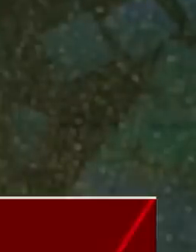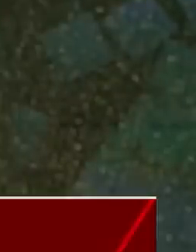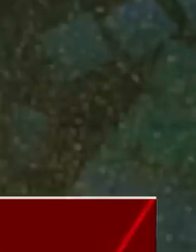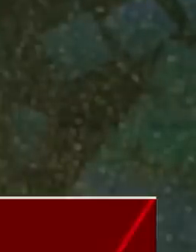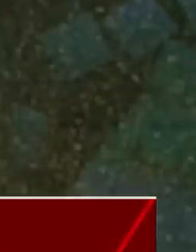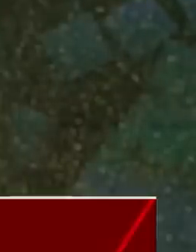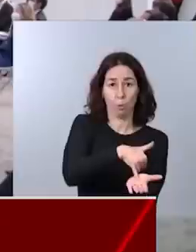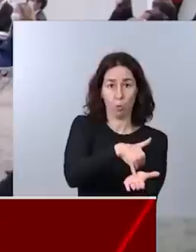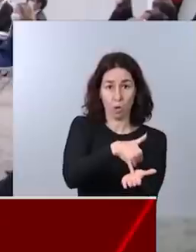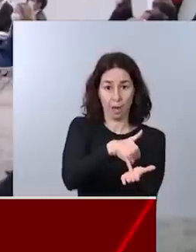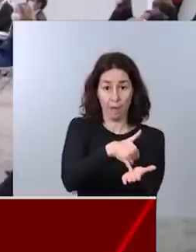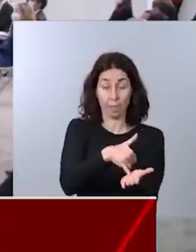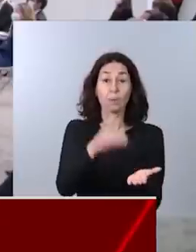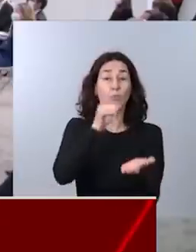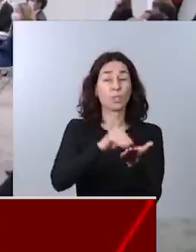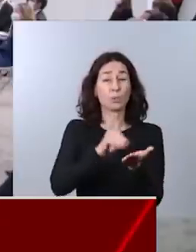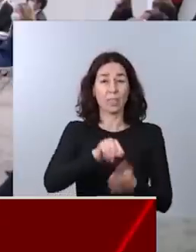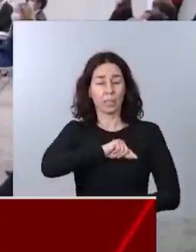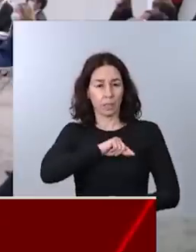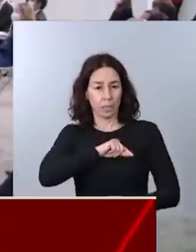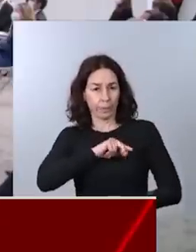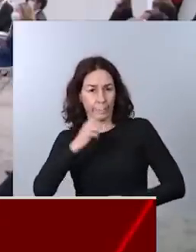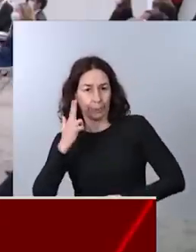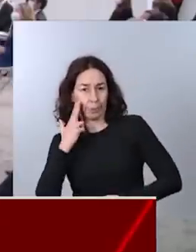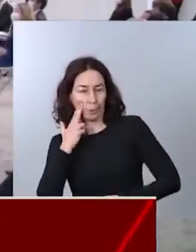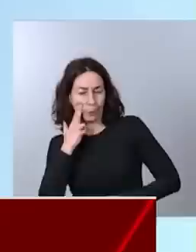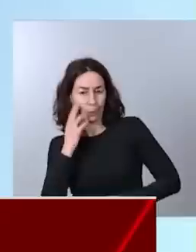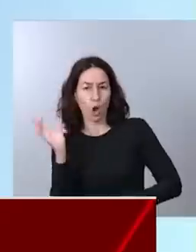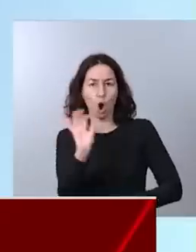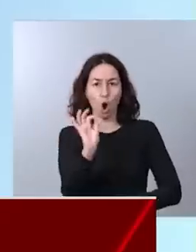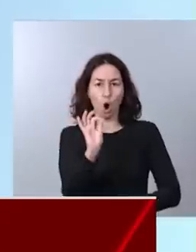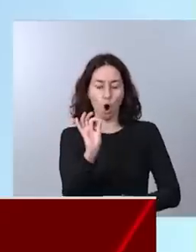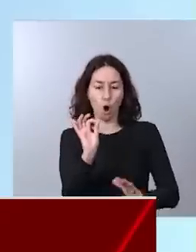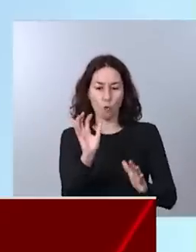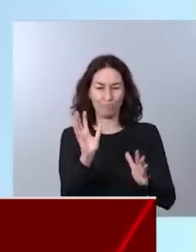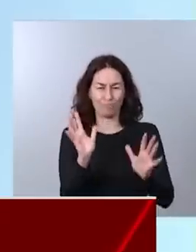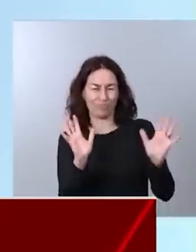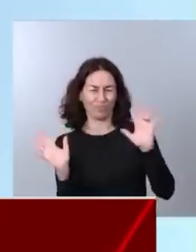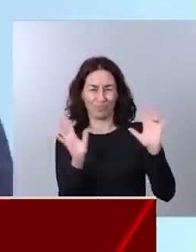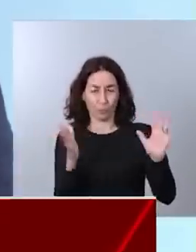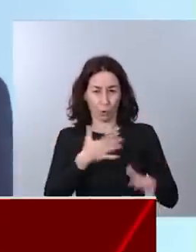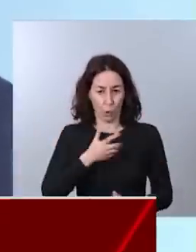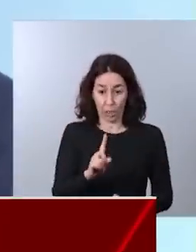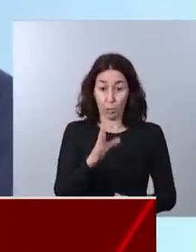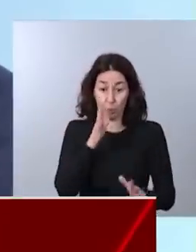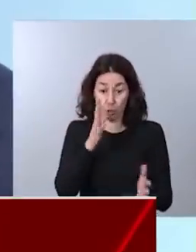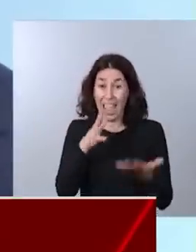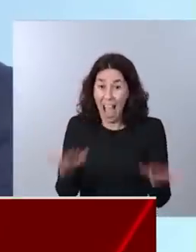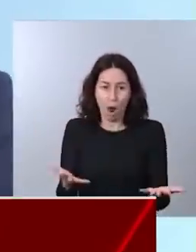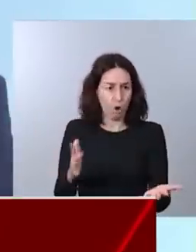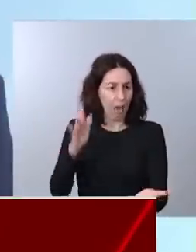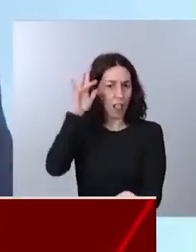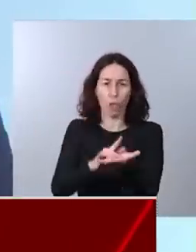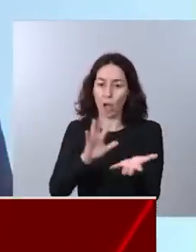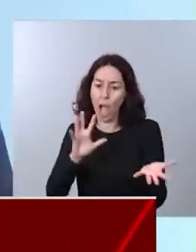que muchas veces son absolutamente ridículas, pero lo siguen soportando y a medida que va pasando ese reloj, evidentemente como se dan cuenta que puede perder las próximas